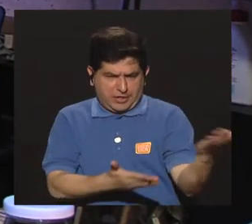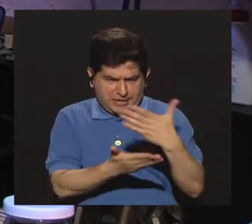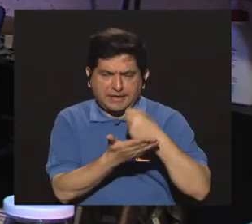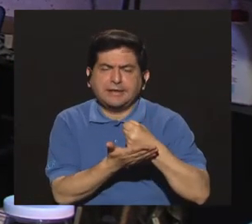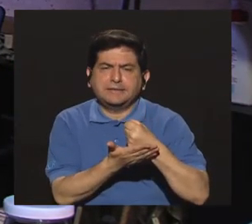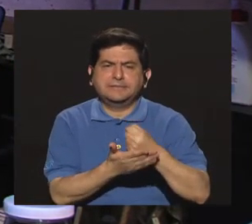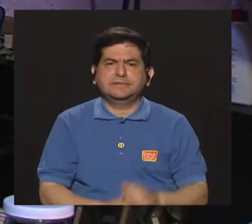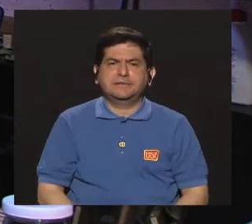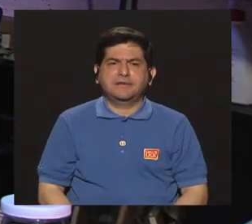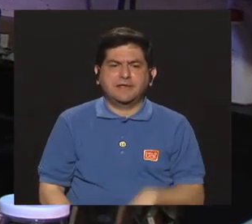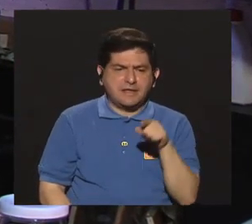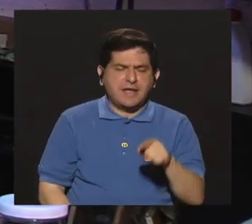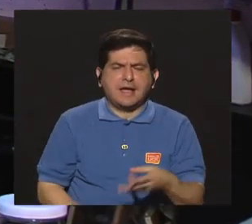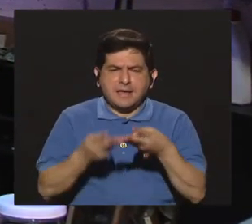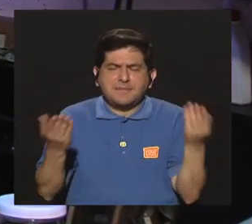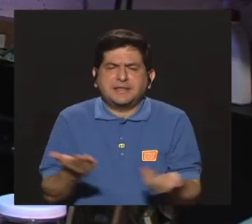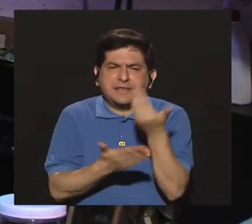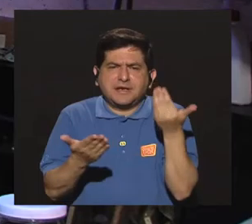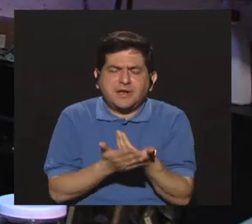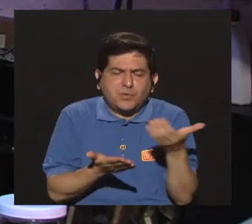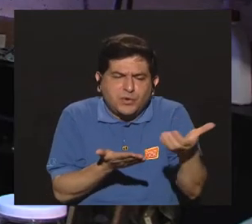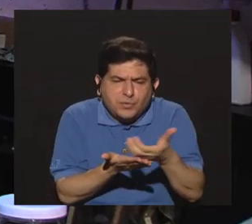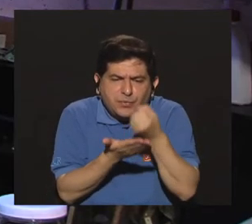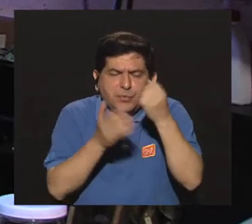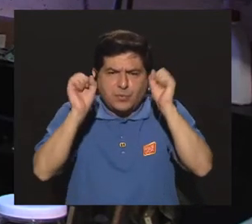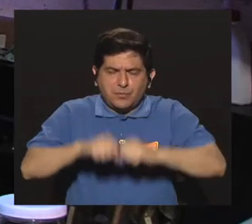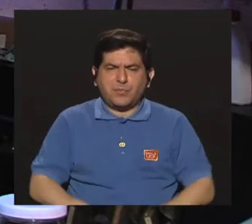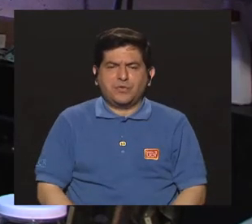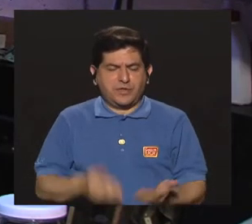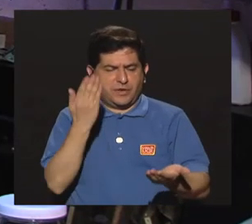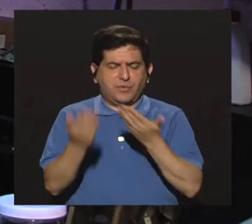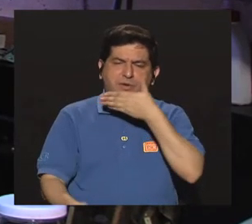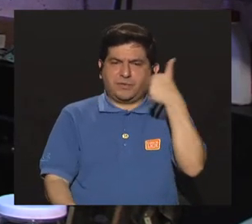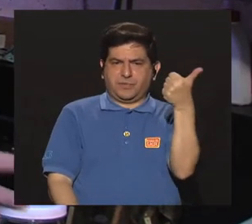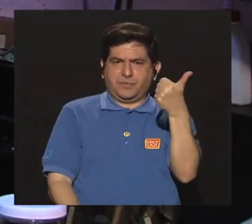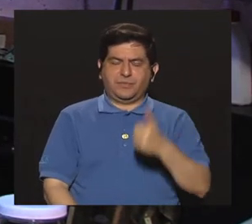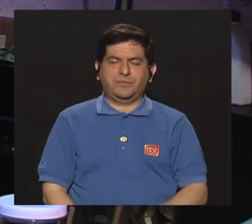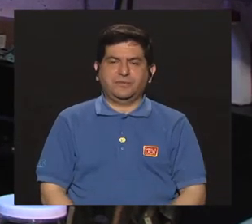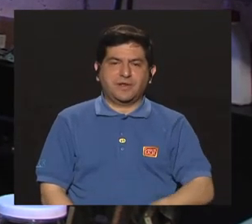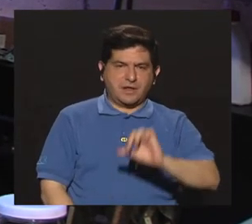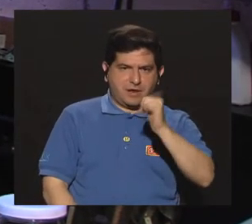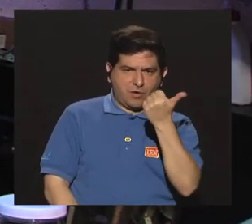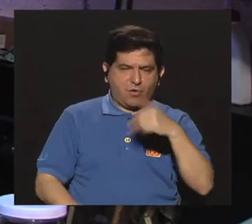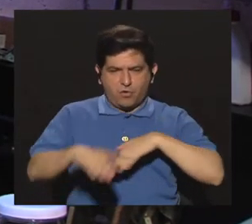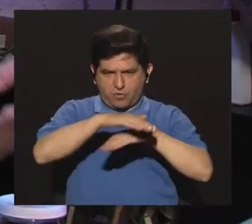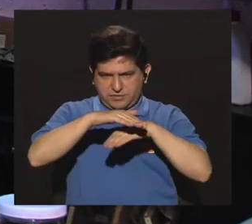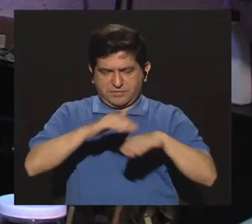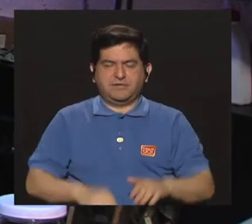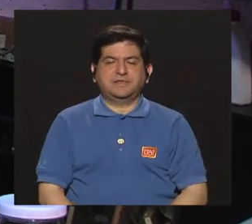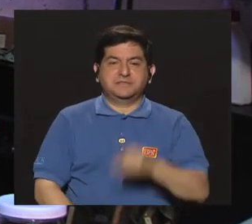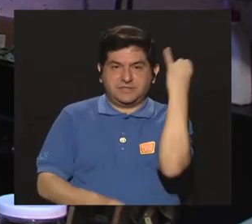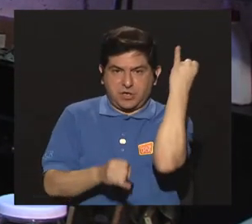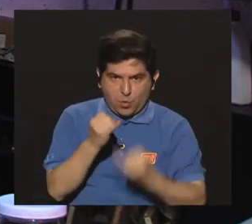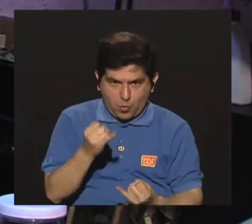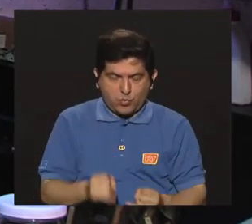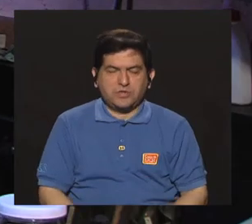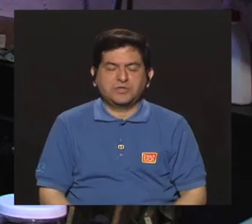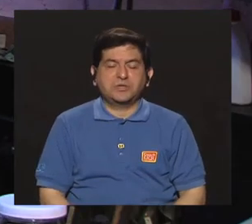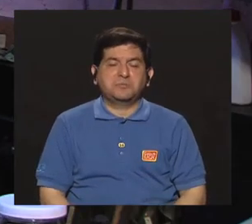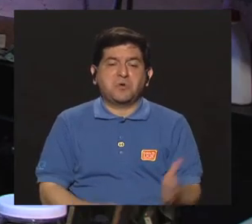conectadas y recabamos material nuevo para poder hacer mejores comparaciones esa es la otra otra base por último tenemos también